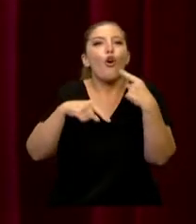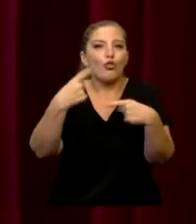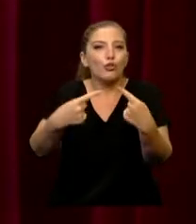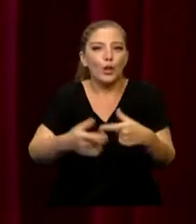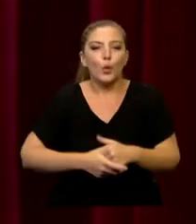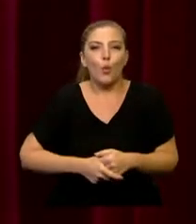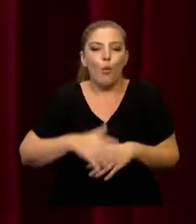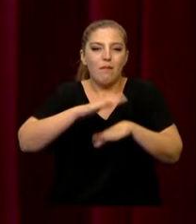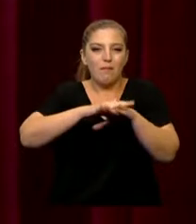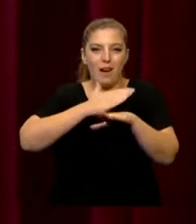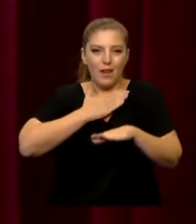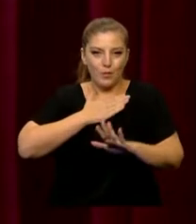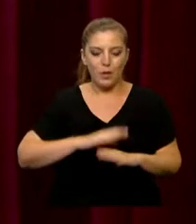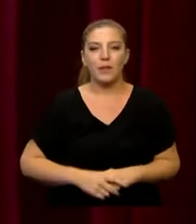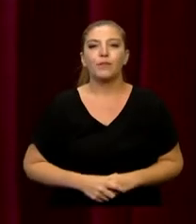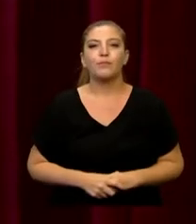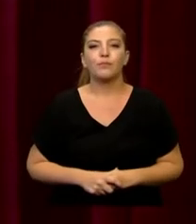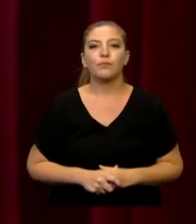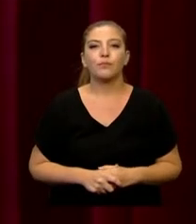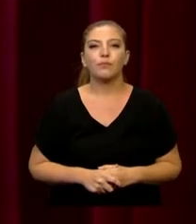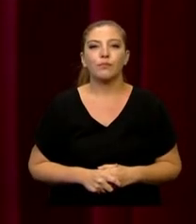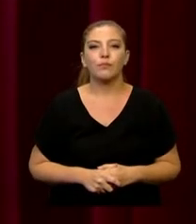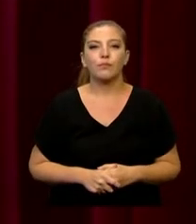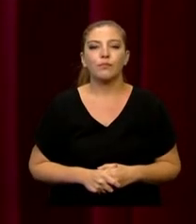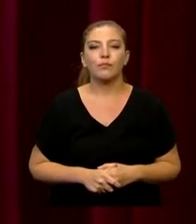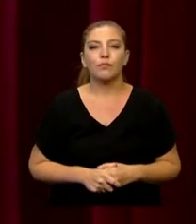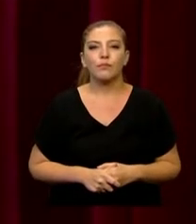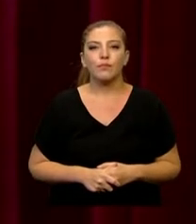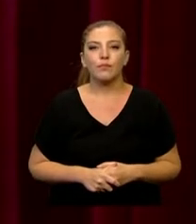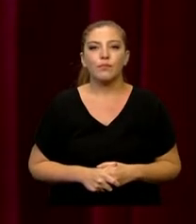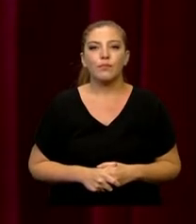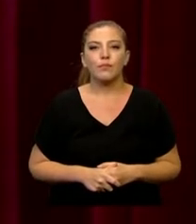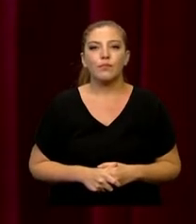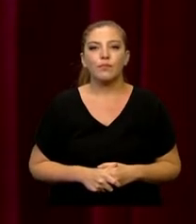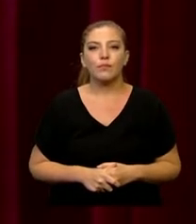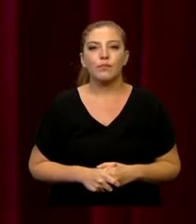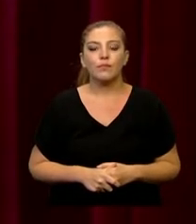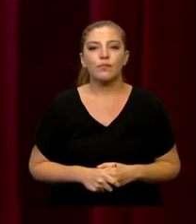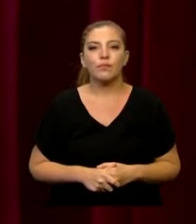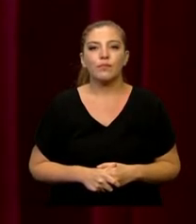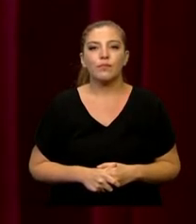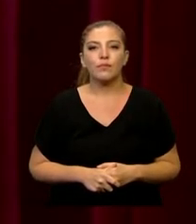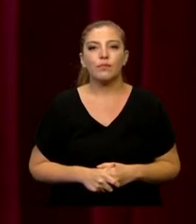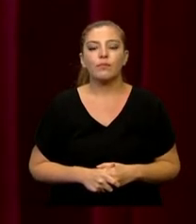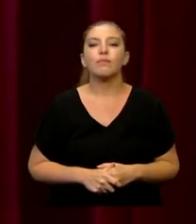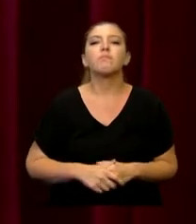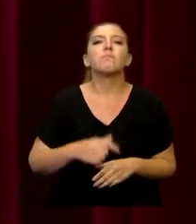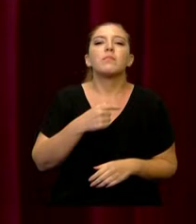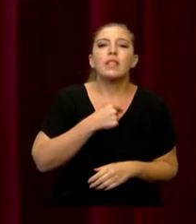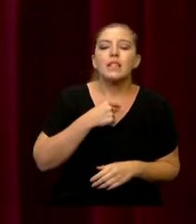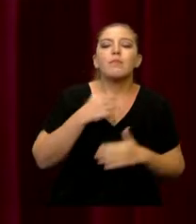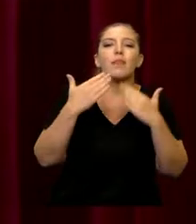siendo parte de mi responsabilidad. Quisiera primero, en esos